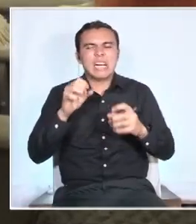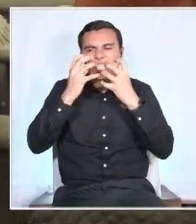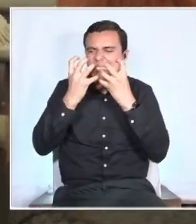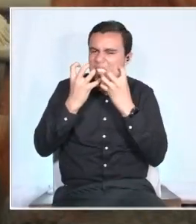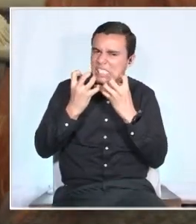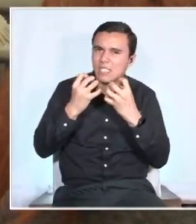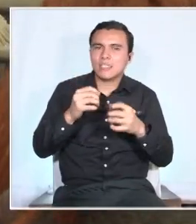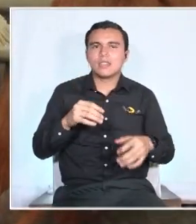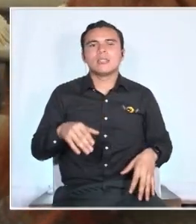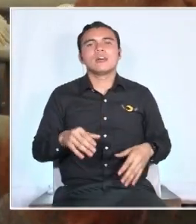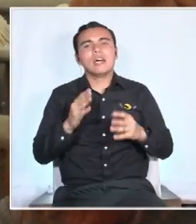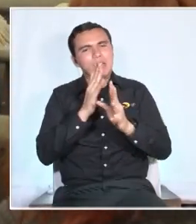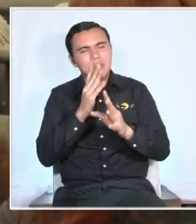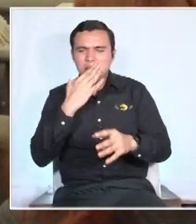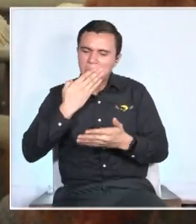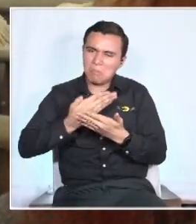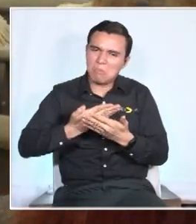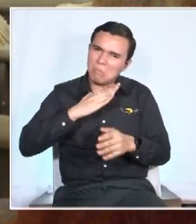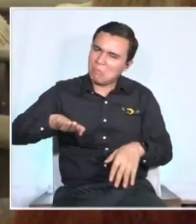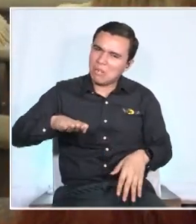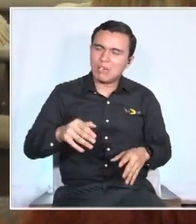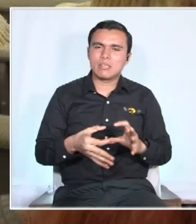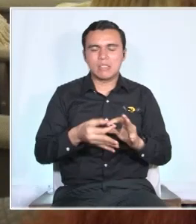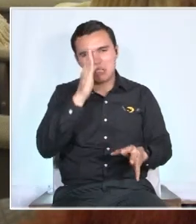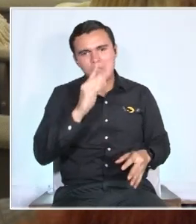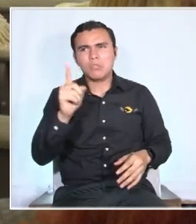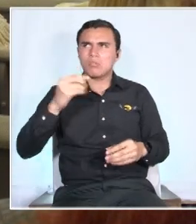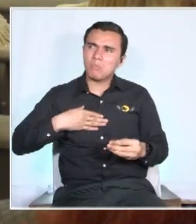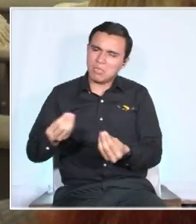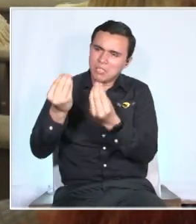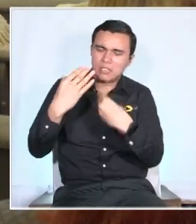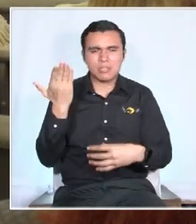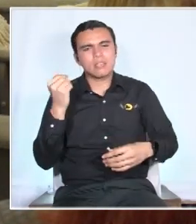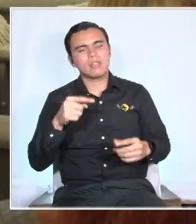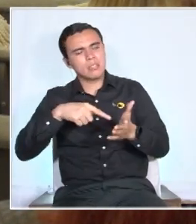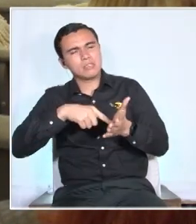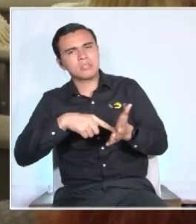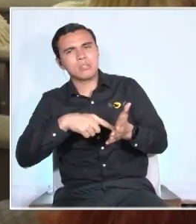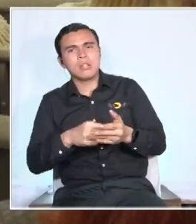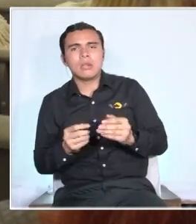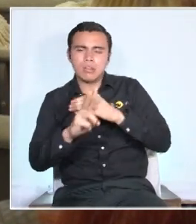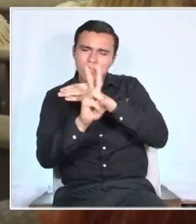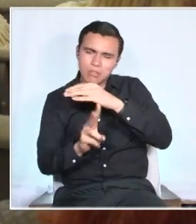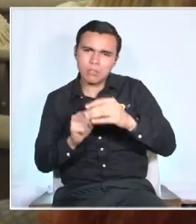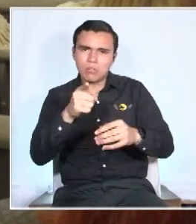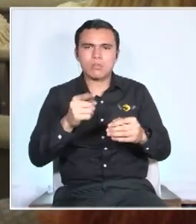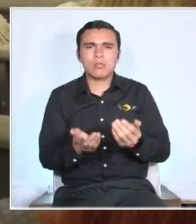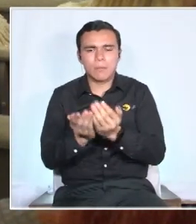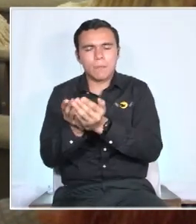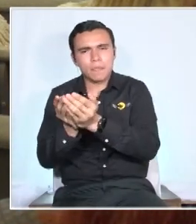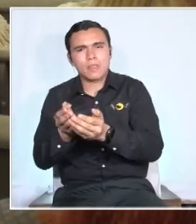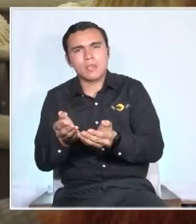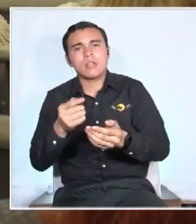de Dios, empiezas a decir: Señor, pero tú me diste esto. Un naufragio es cuando tú vienes y